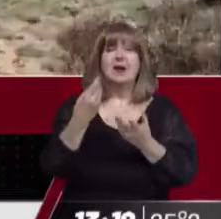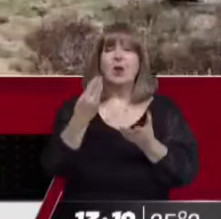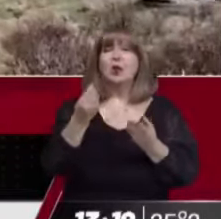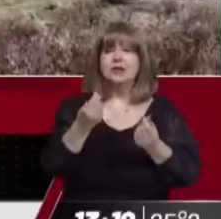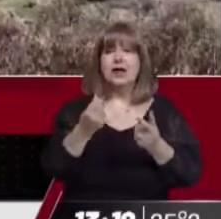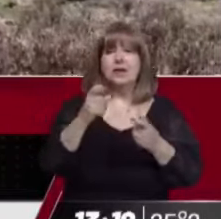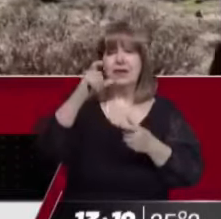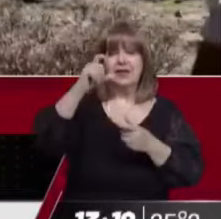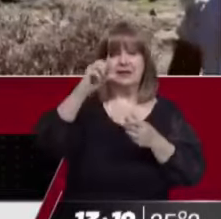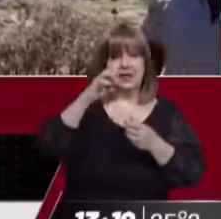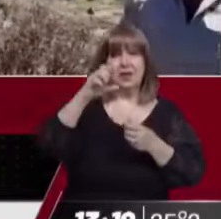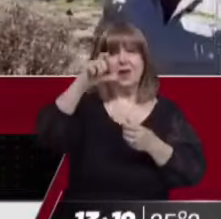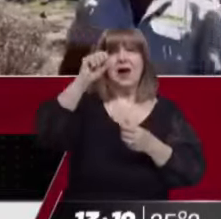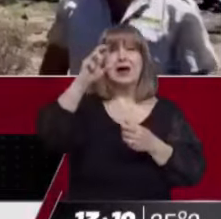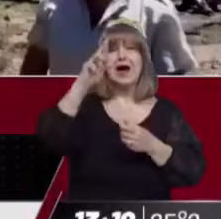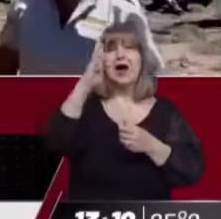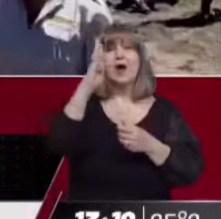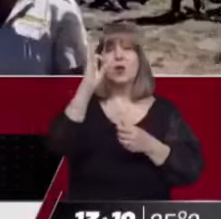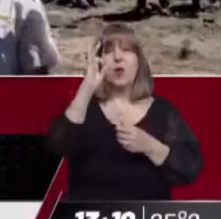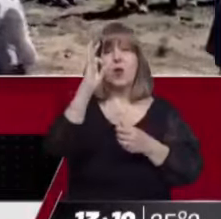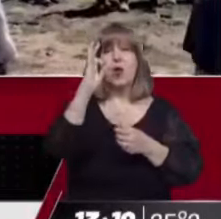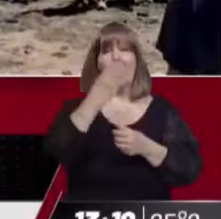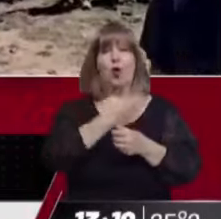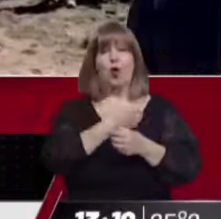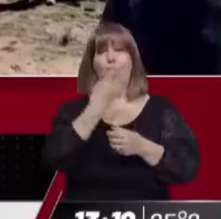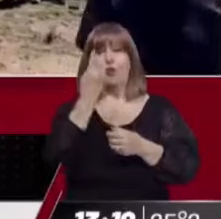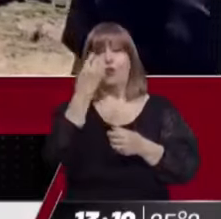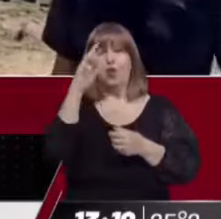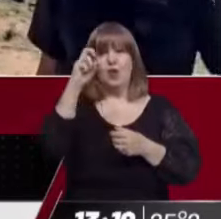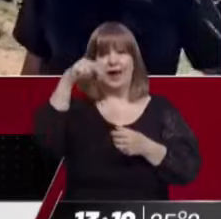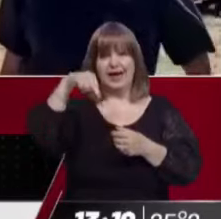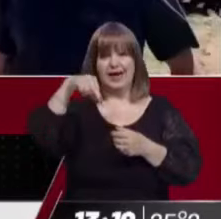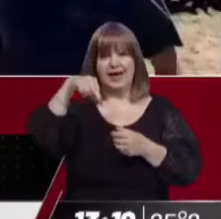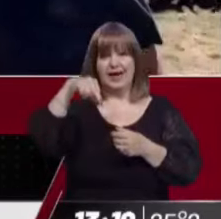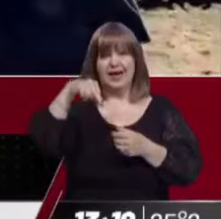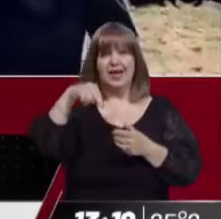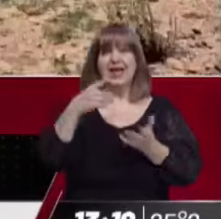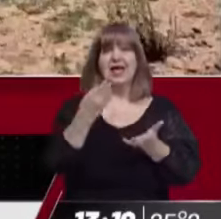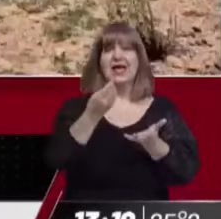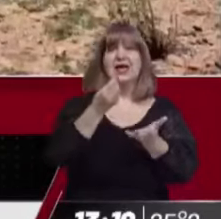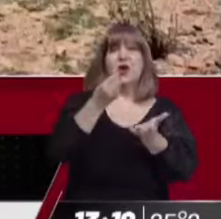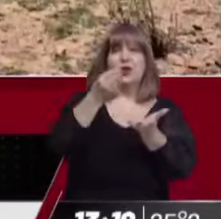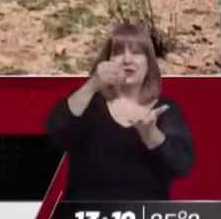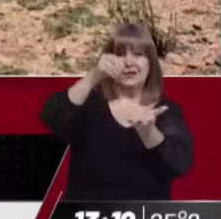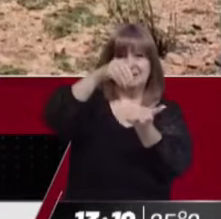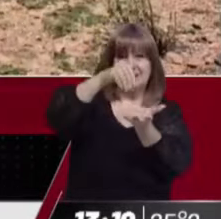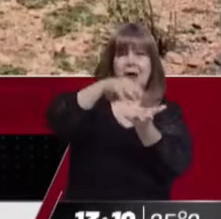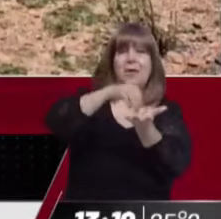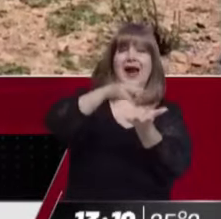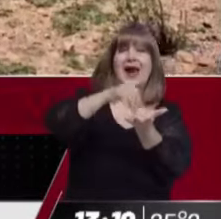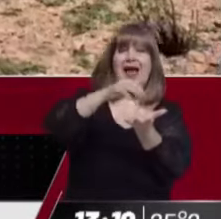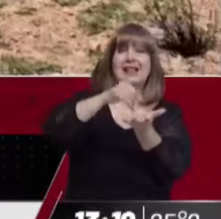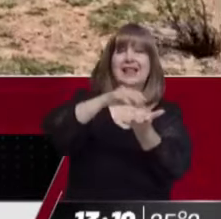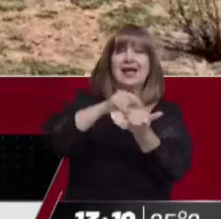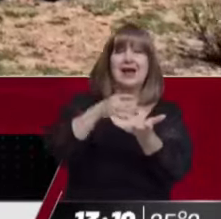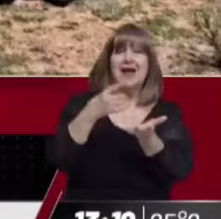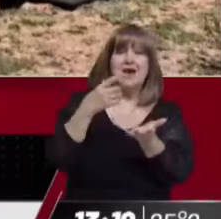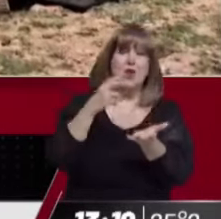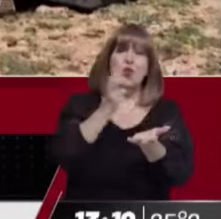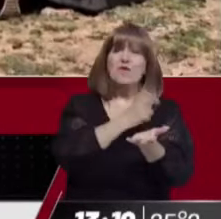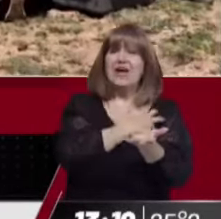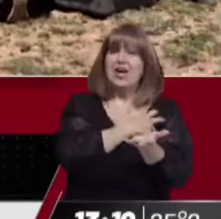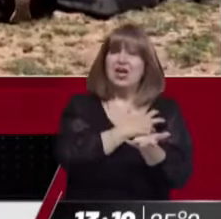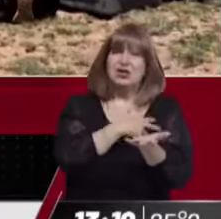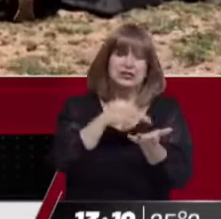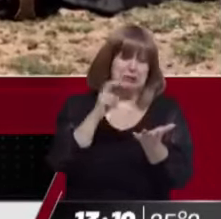el carbofurán, que es un agrotóxico que se utiliza para preparar el suelo para la papa y para el ajo. Pero es muy venenoso. Es muy venenoso. Vos